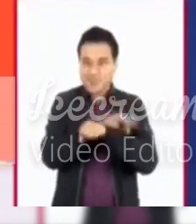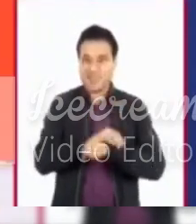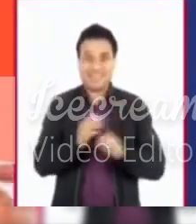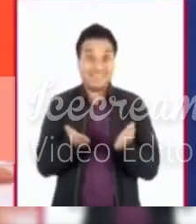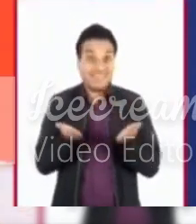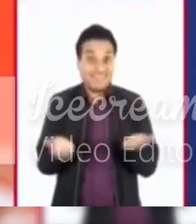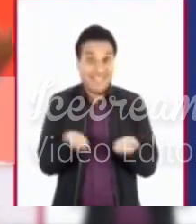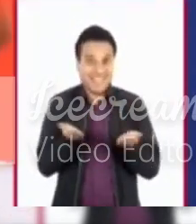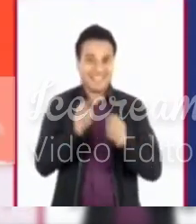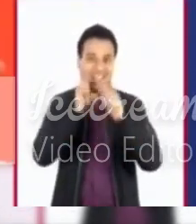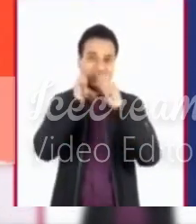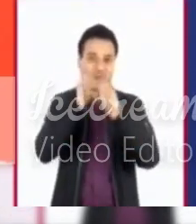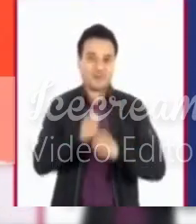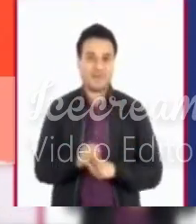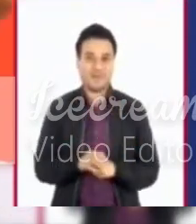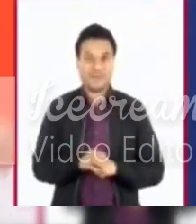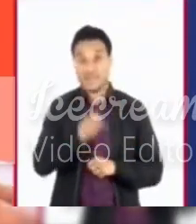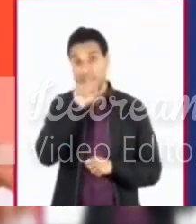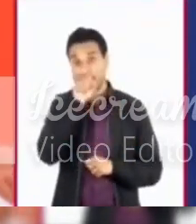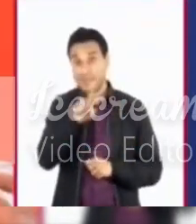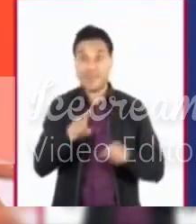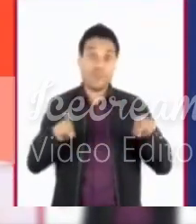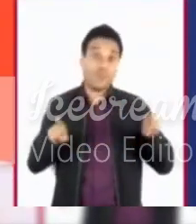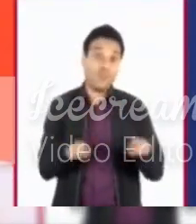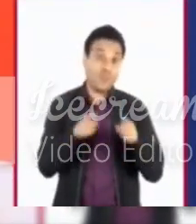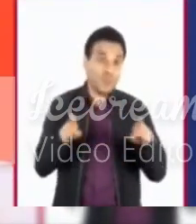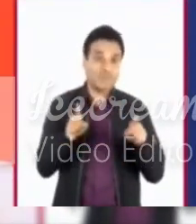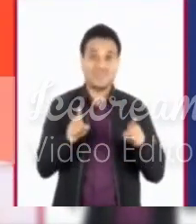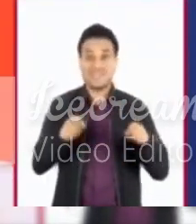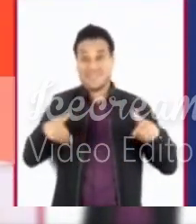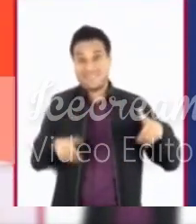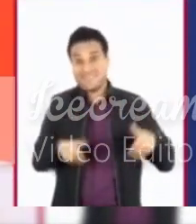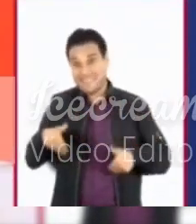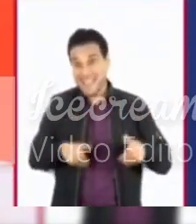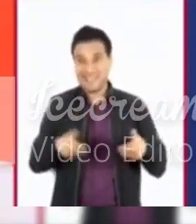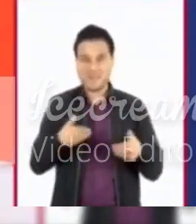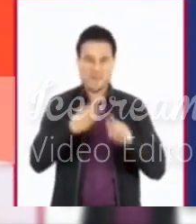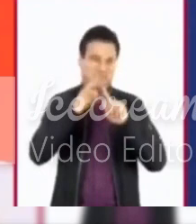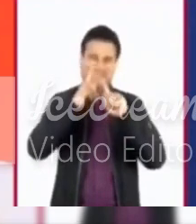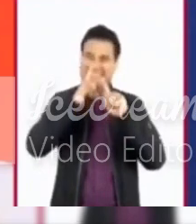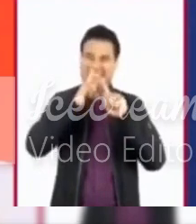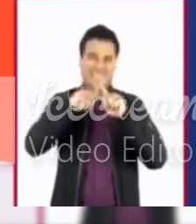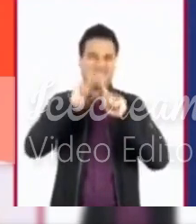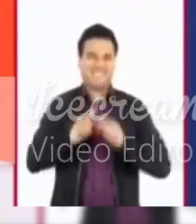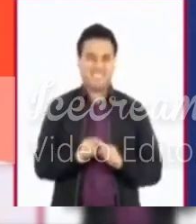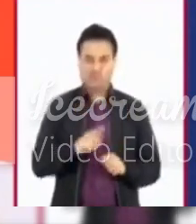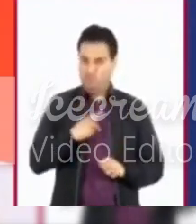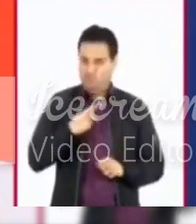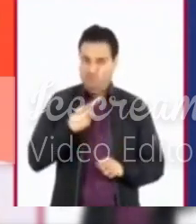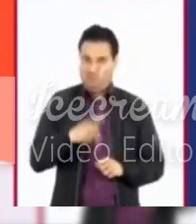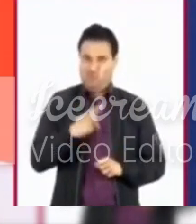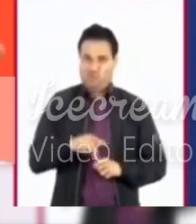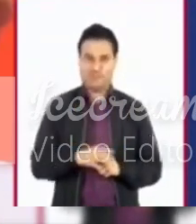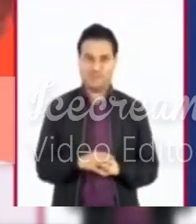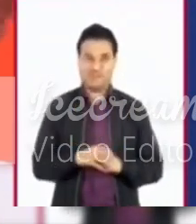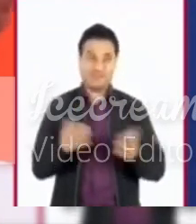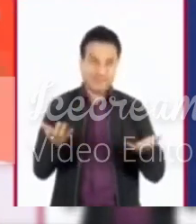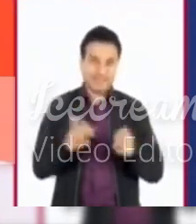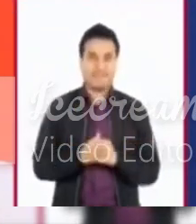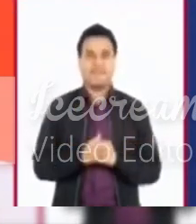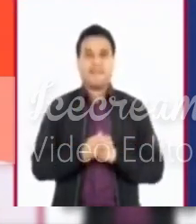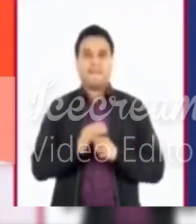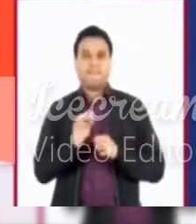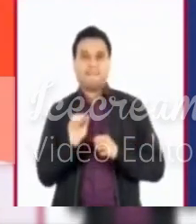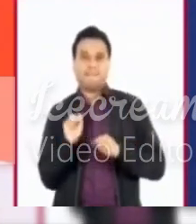escultura. Y claro, en la música, el teatro y otras expresiones artísticas de nuestro tiempo, como el performance